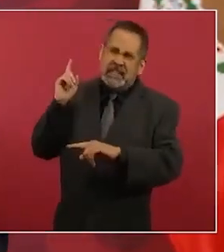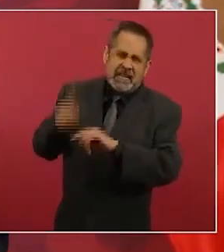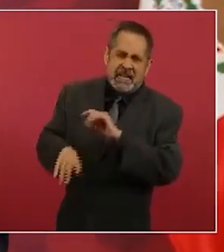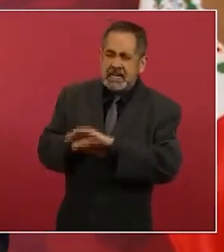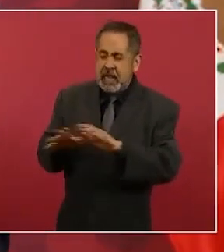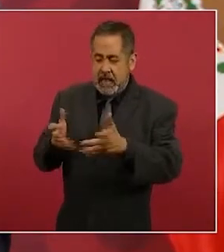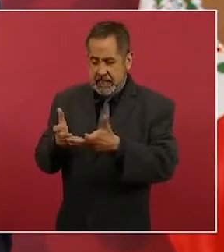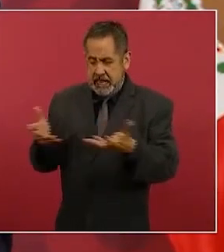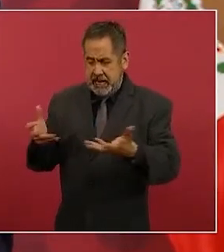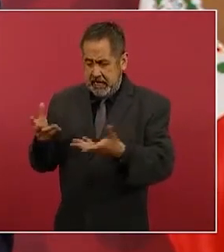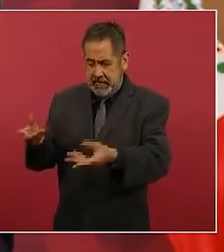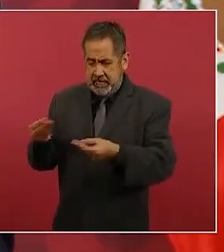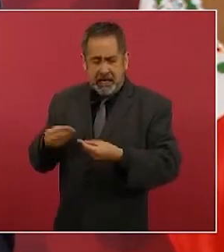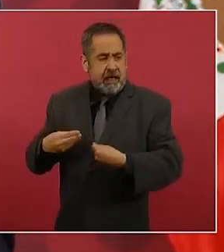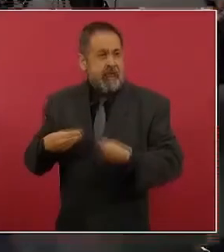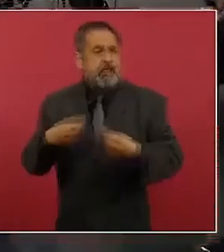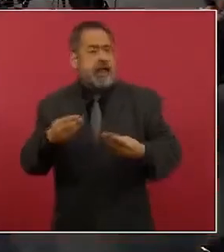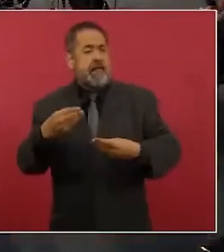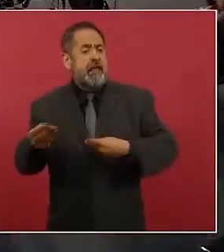campesinos